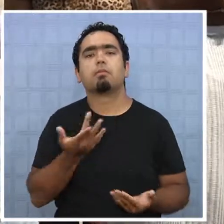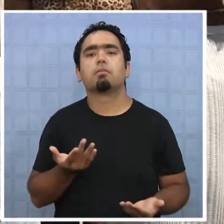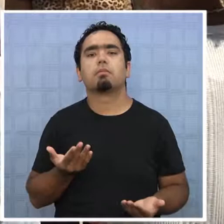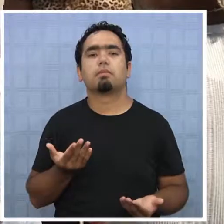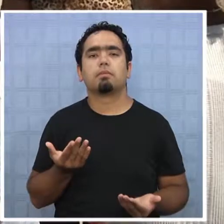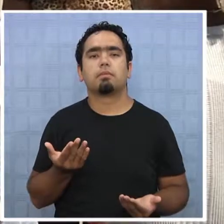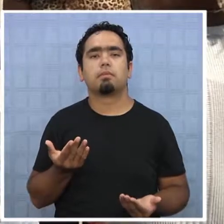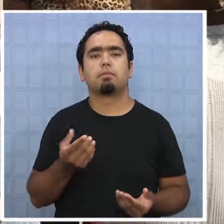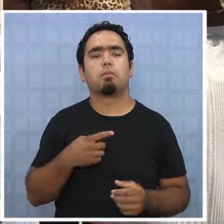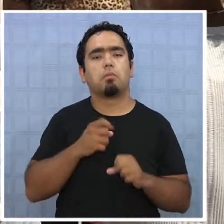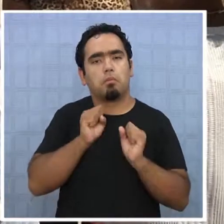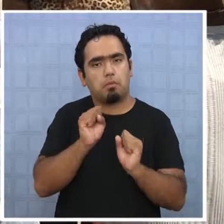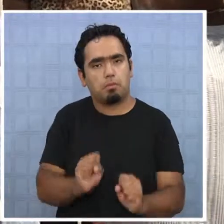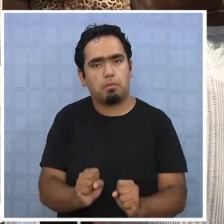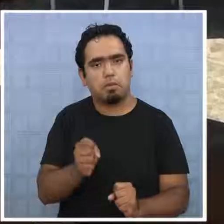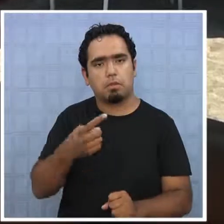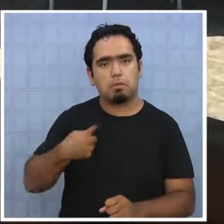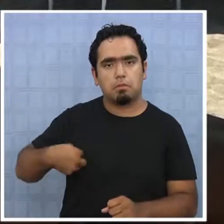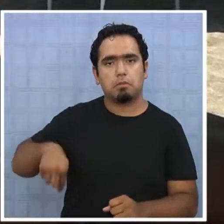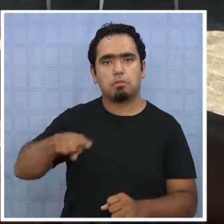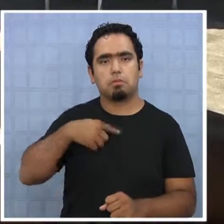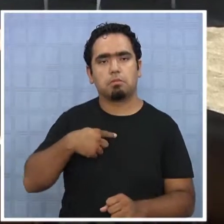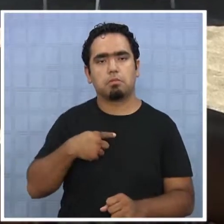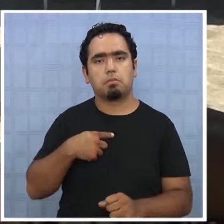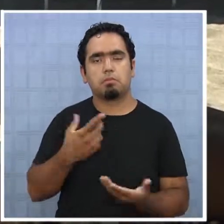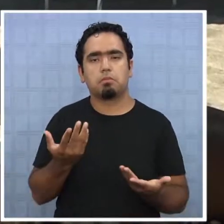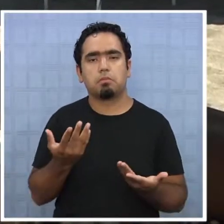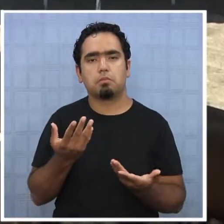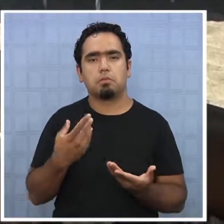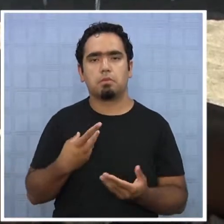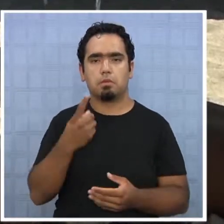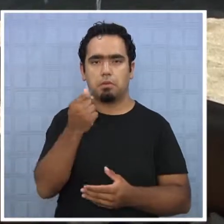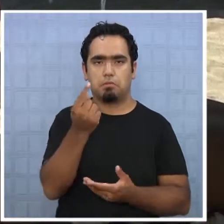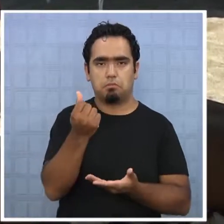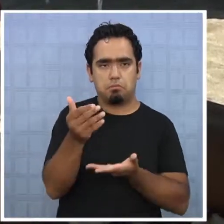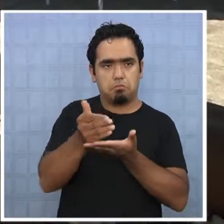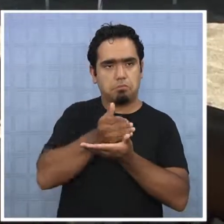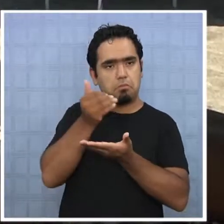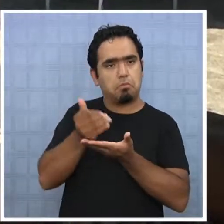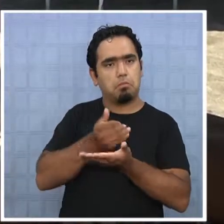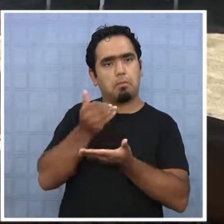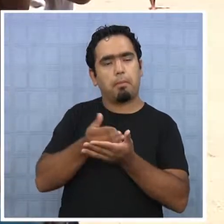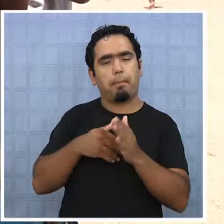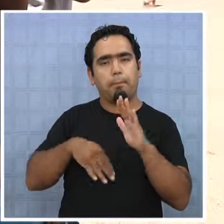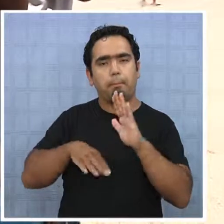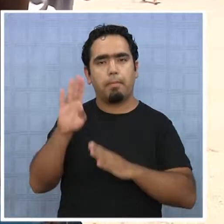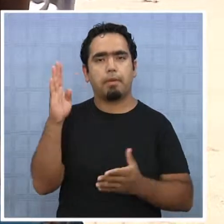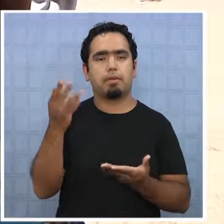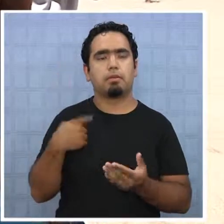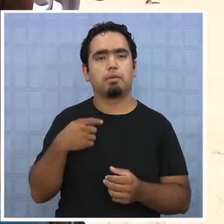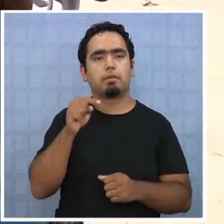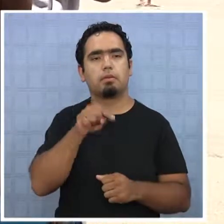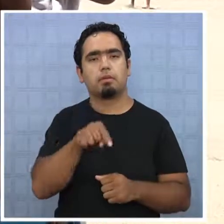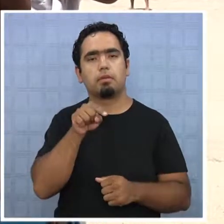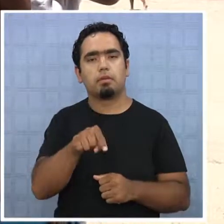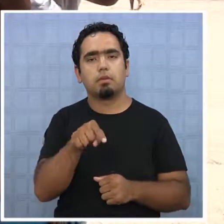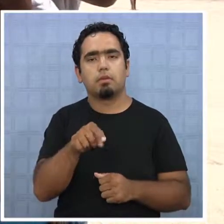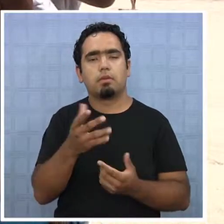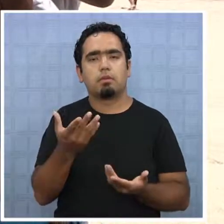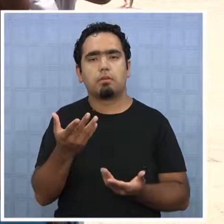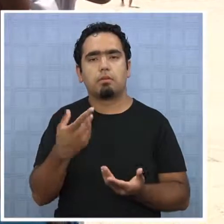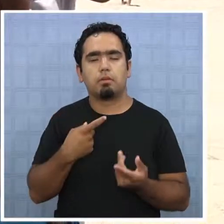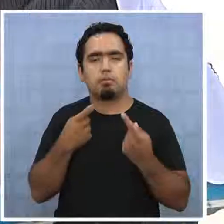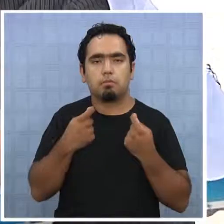sirve porque así podemos ganar más dinero en la vida